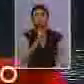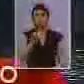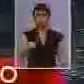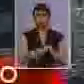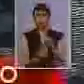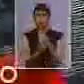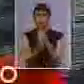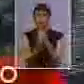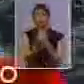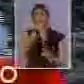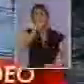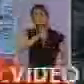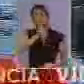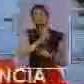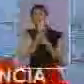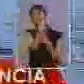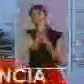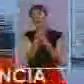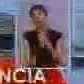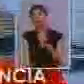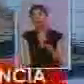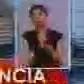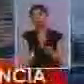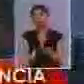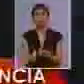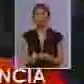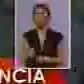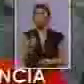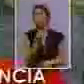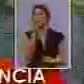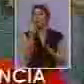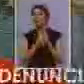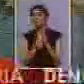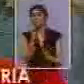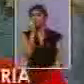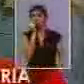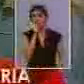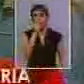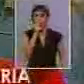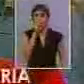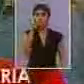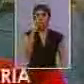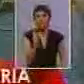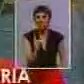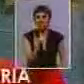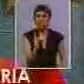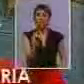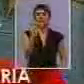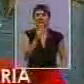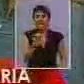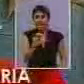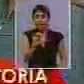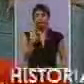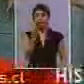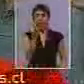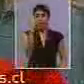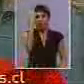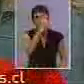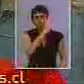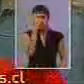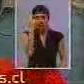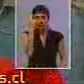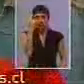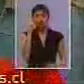mañana la paciencia se acabó. Y pasaron ¿cuántos meses? Octubre, noviembre, diciembre, enero, febrero,